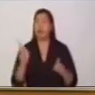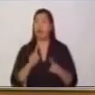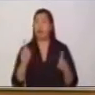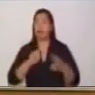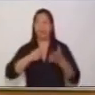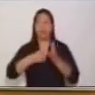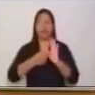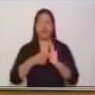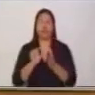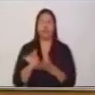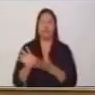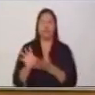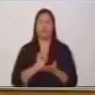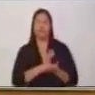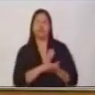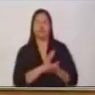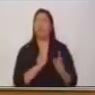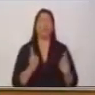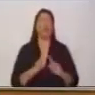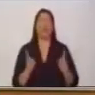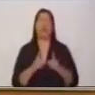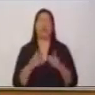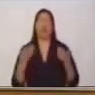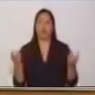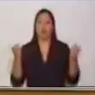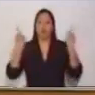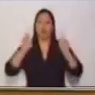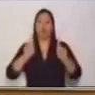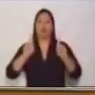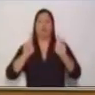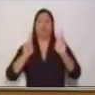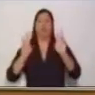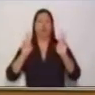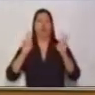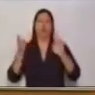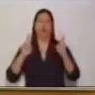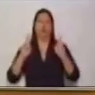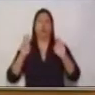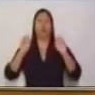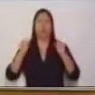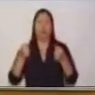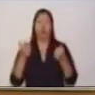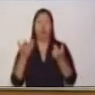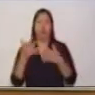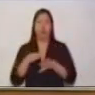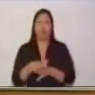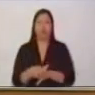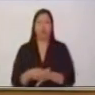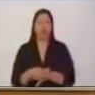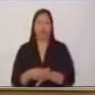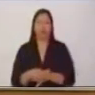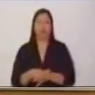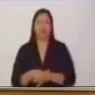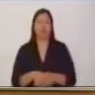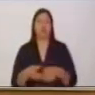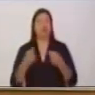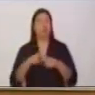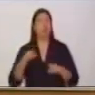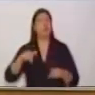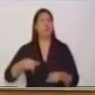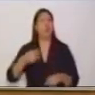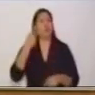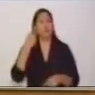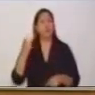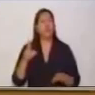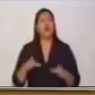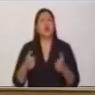decir, no son únicamente de esa manera, sino que pueden estar mezclados. Pero vamos a ver acá algunas generalidades